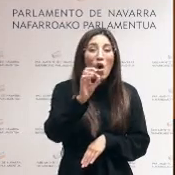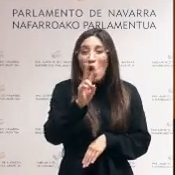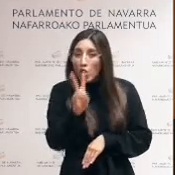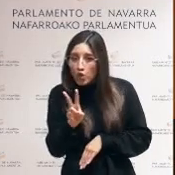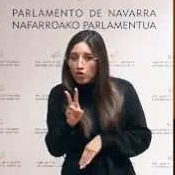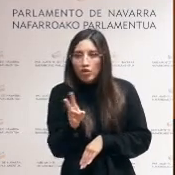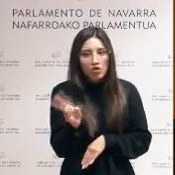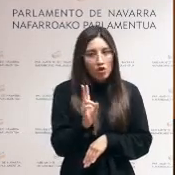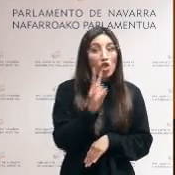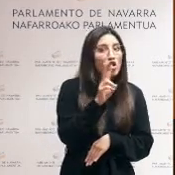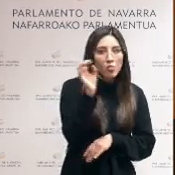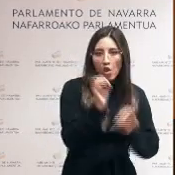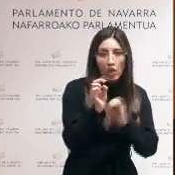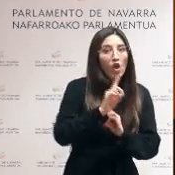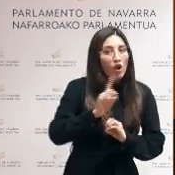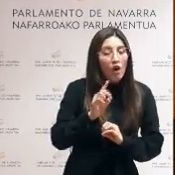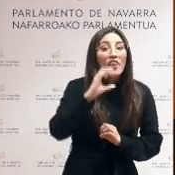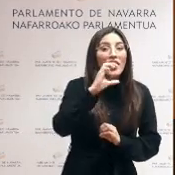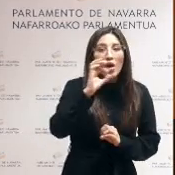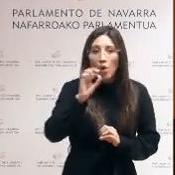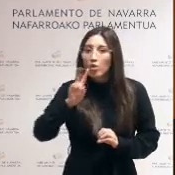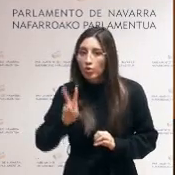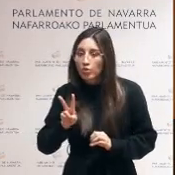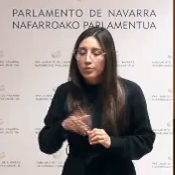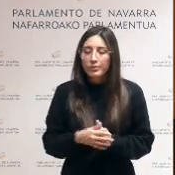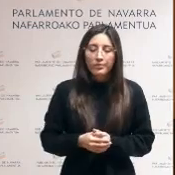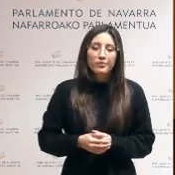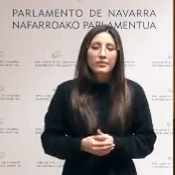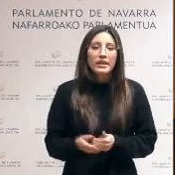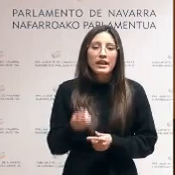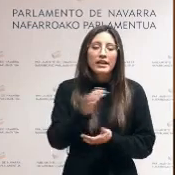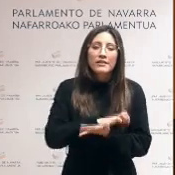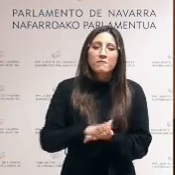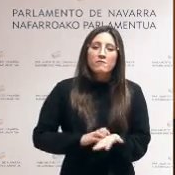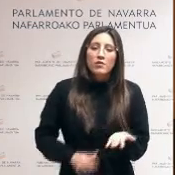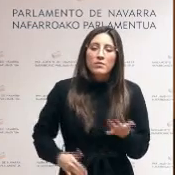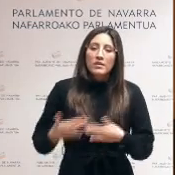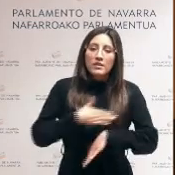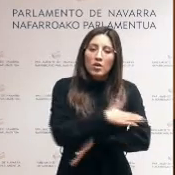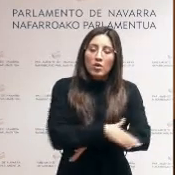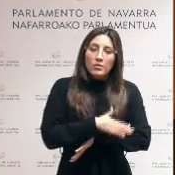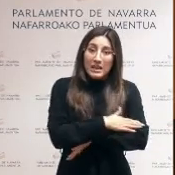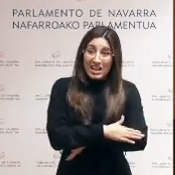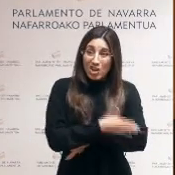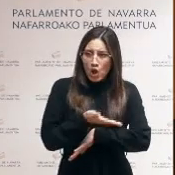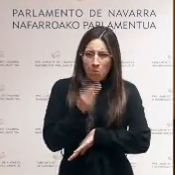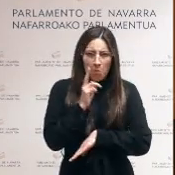es CO2. Señorías, el informe del Gobierno en contra de esta ley es tan revelador como